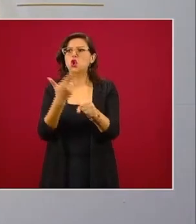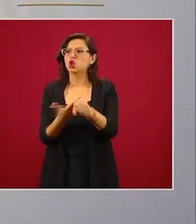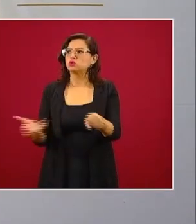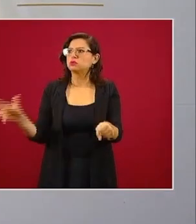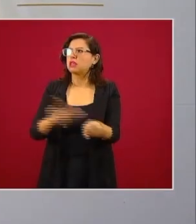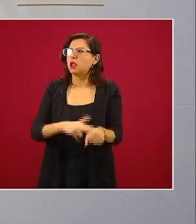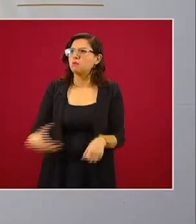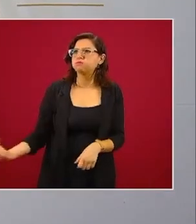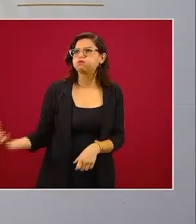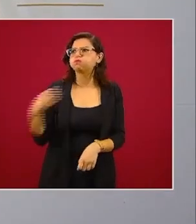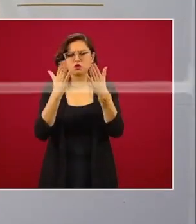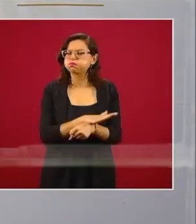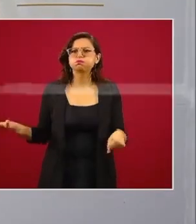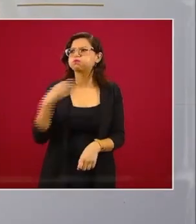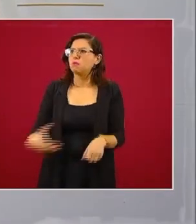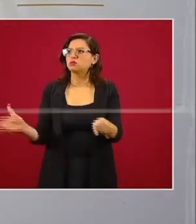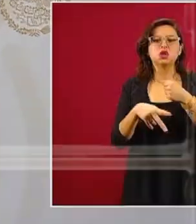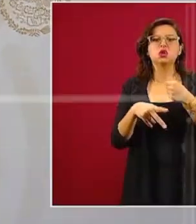en hospitales.